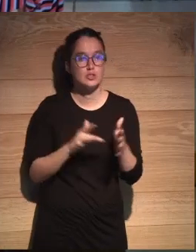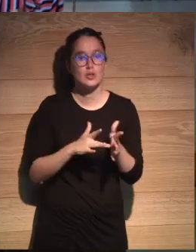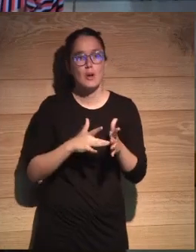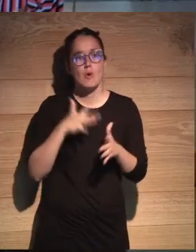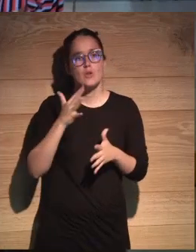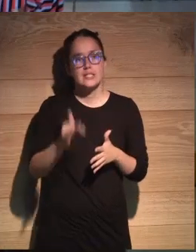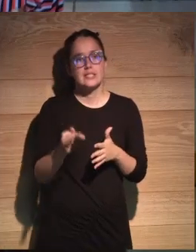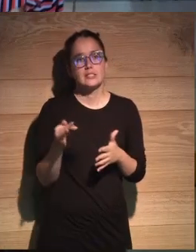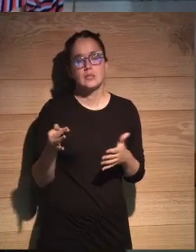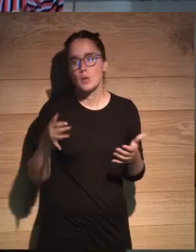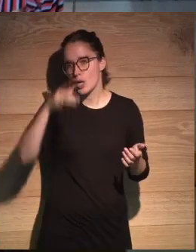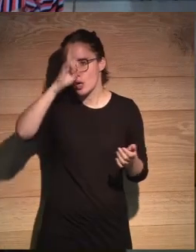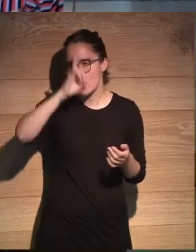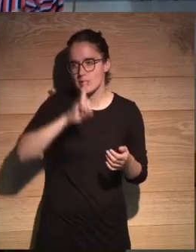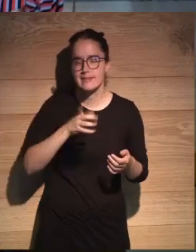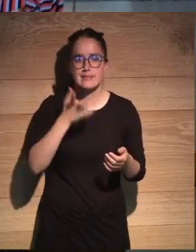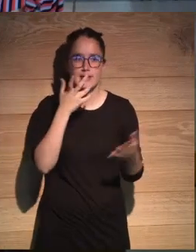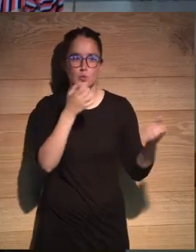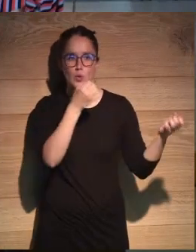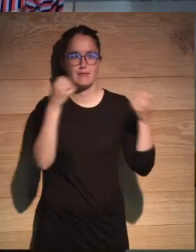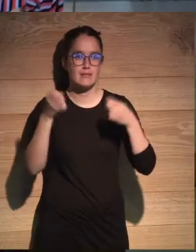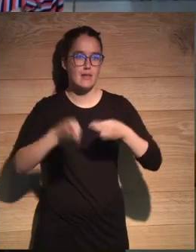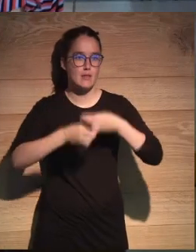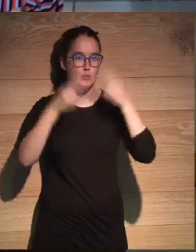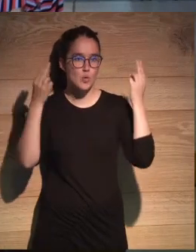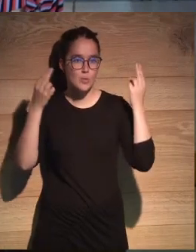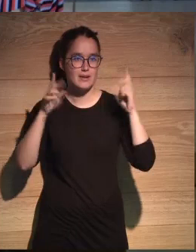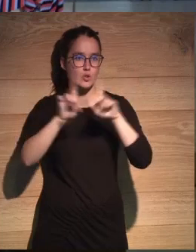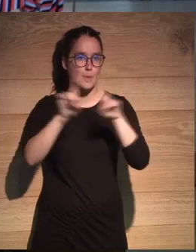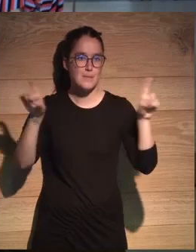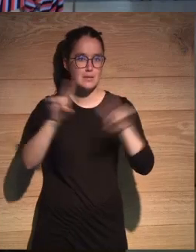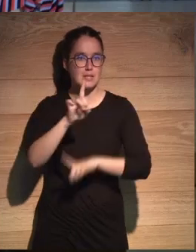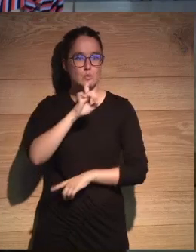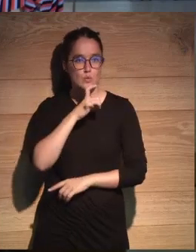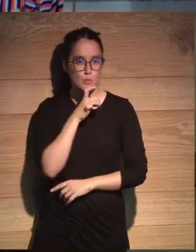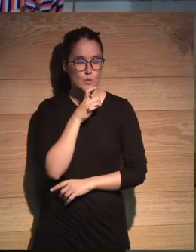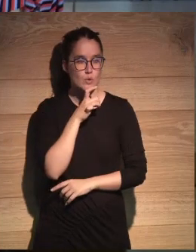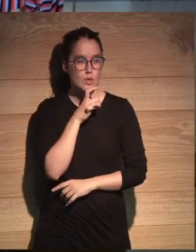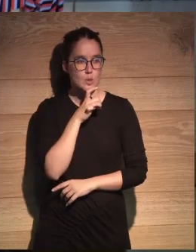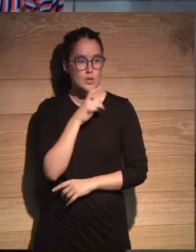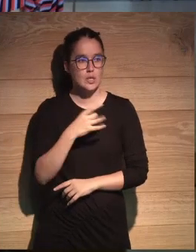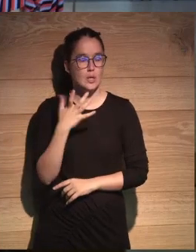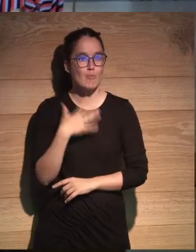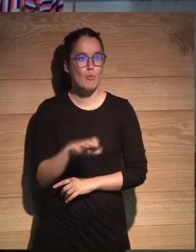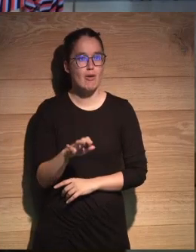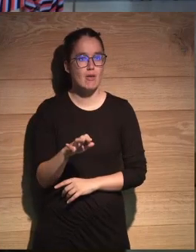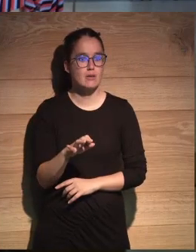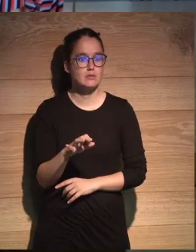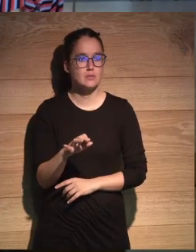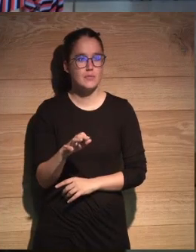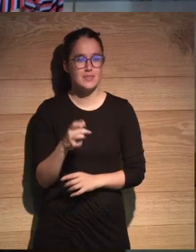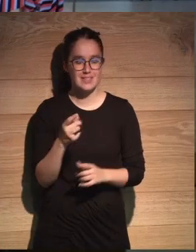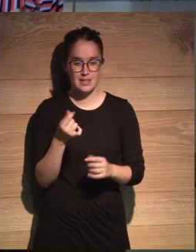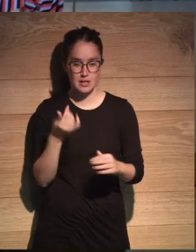es que hubiera, no sé si es entidades públicas o empresas o cómo, pues que pudieran dar